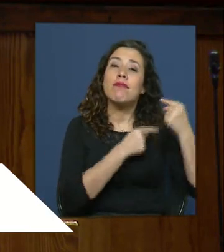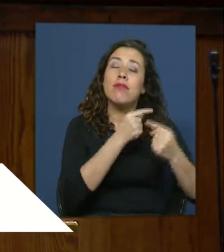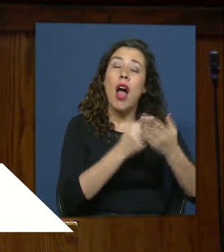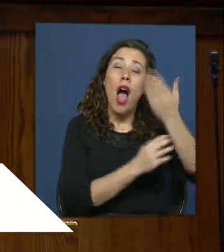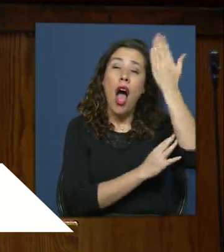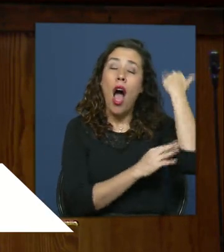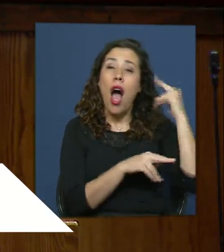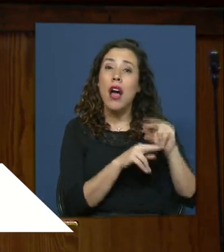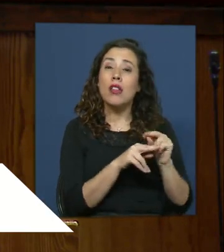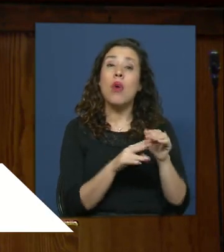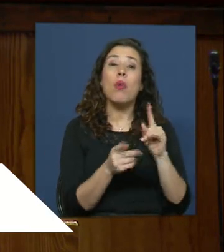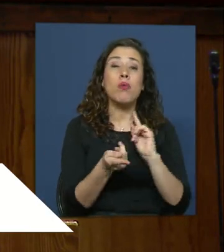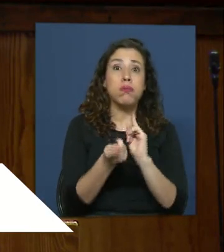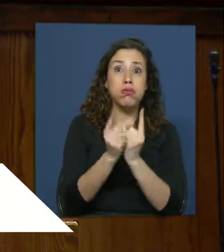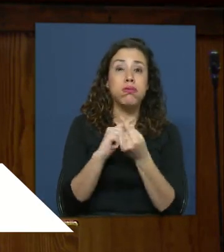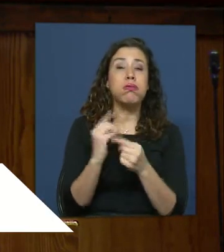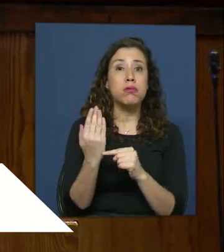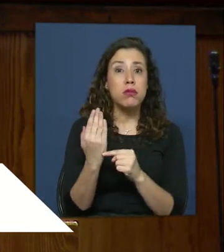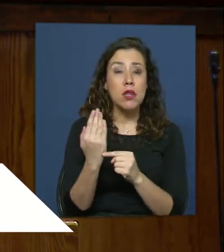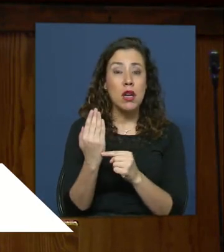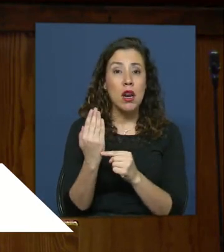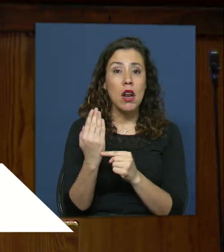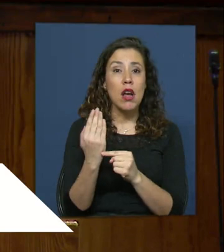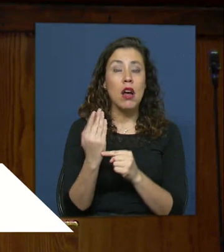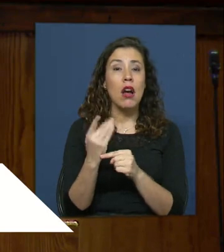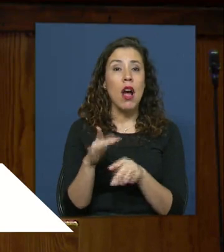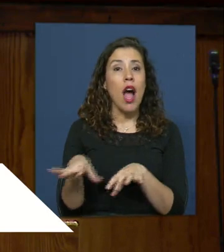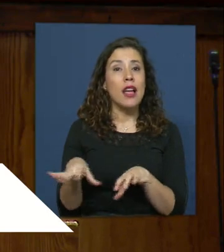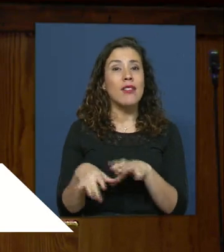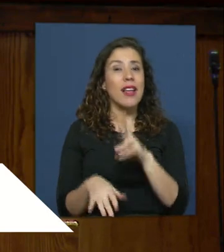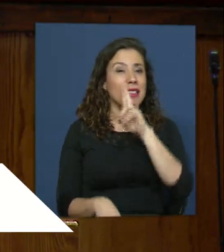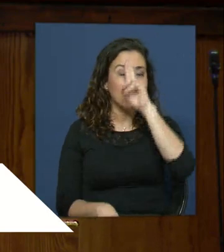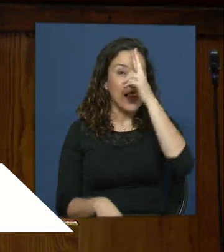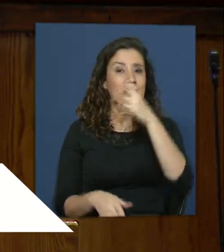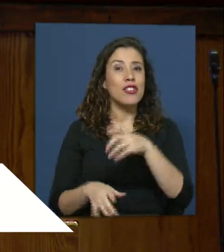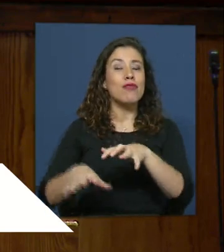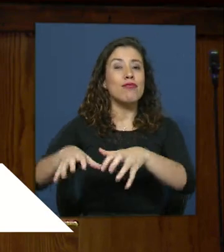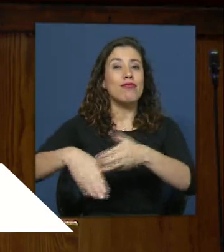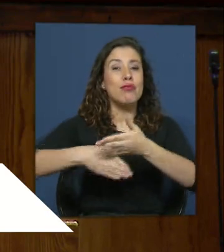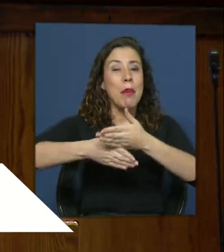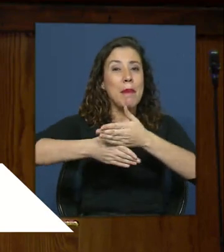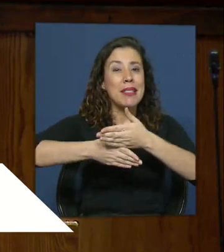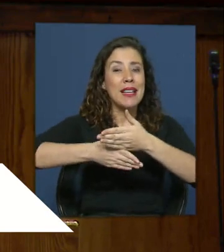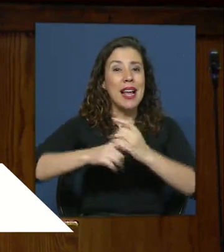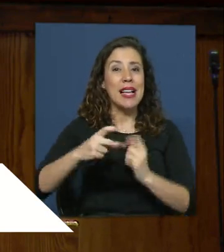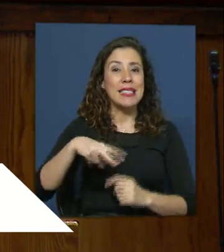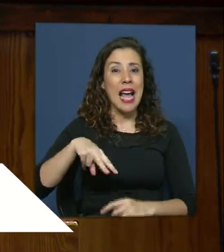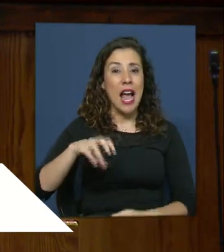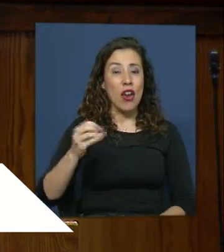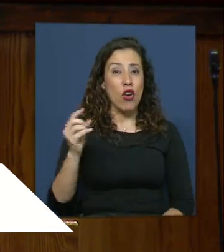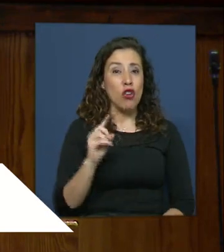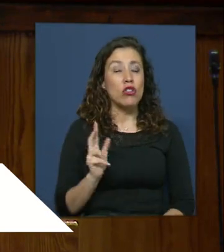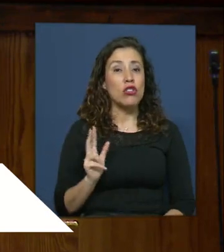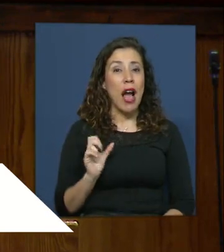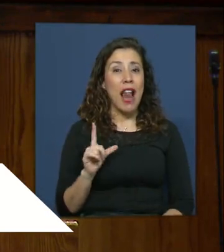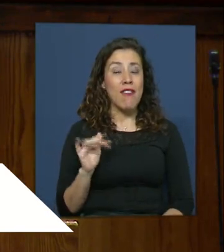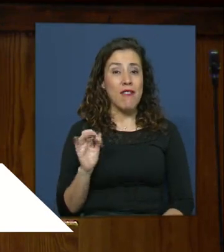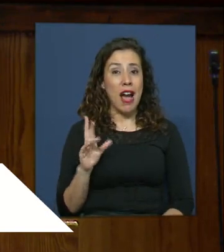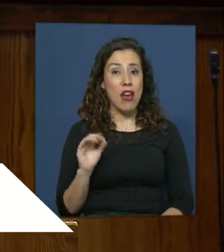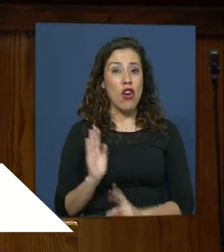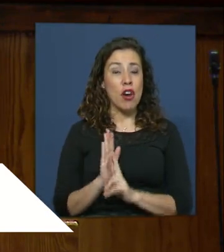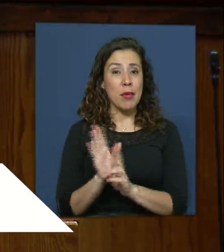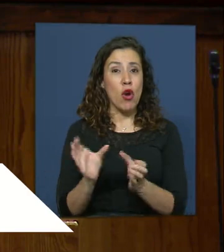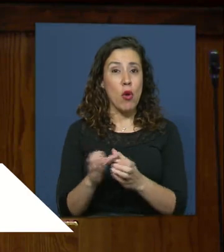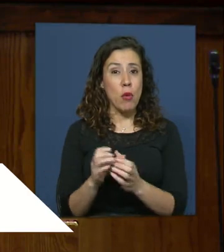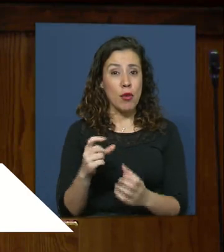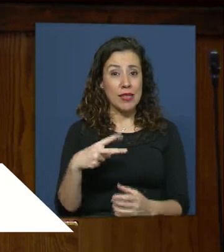a la evolución tecnológica, una es actividad con la tradición pesquera changa. Hombres como don Héctor Alfaro, representante de la